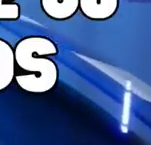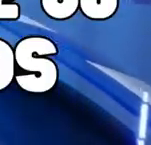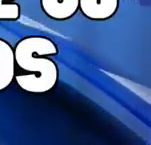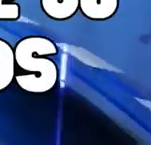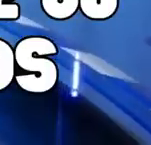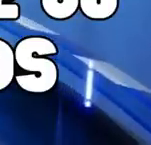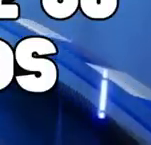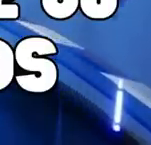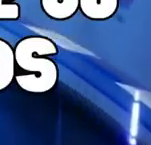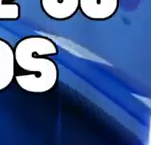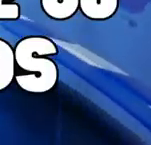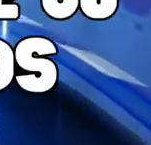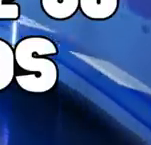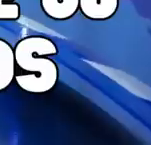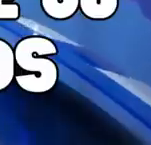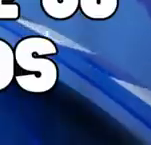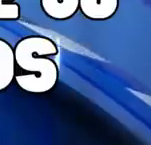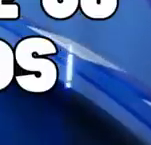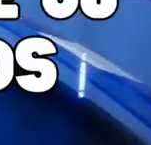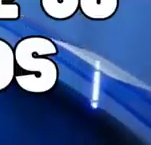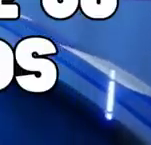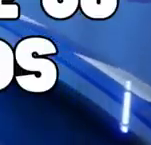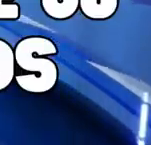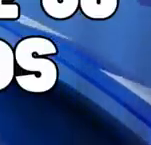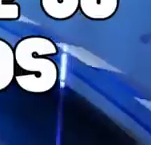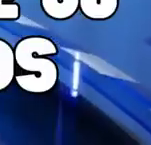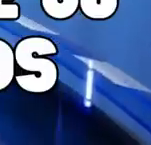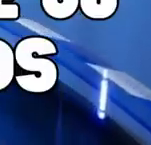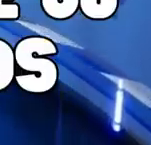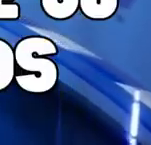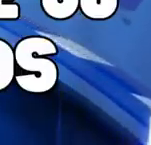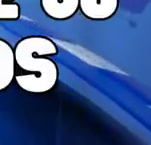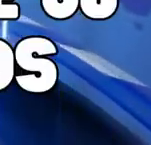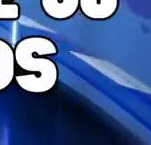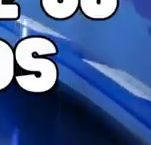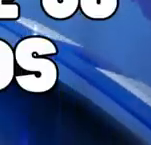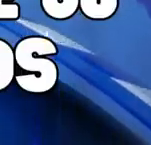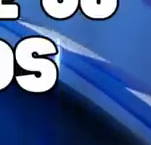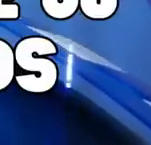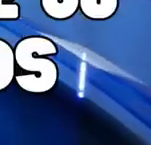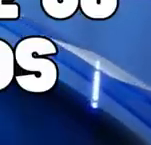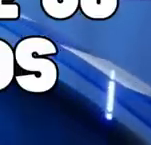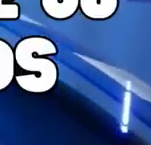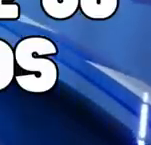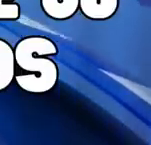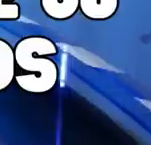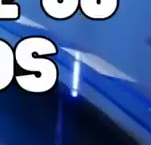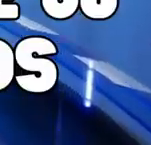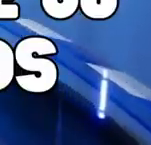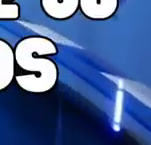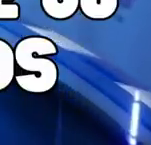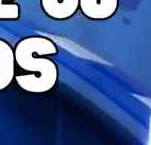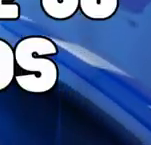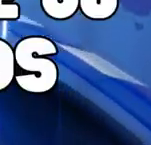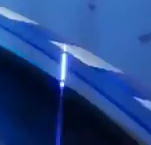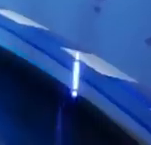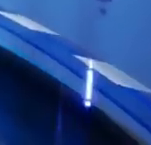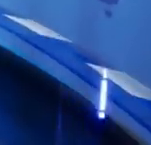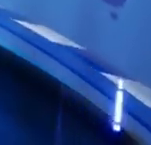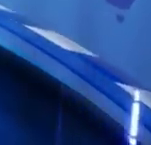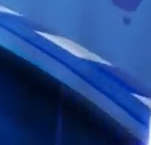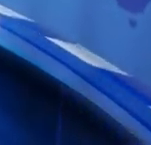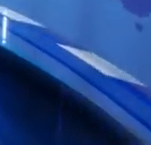de 65 en adelante. Y es el único estado de la República donde hay este apoyo desde los 60 años.